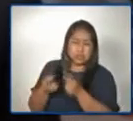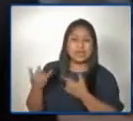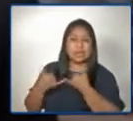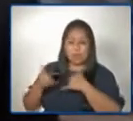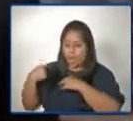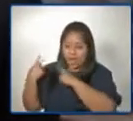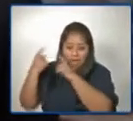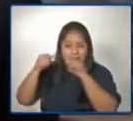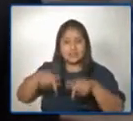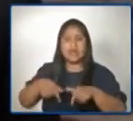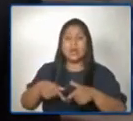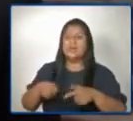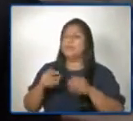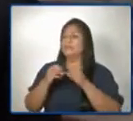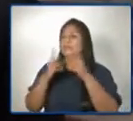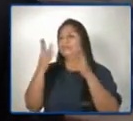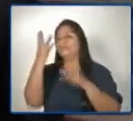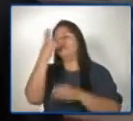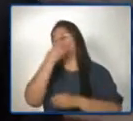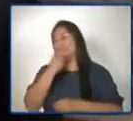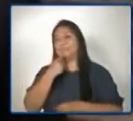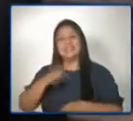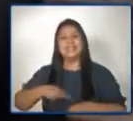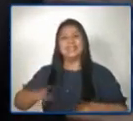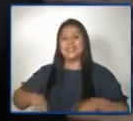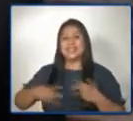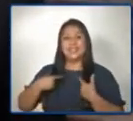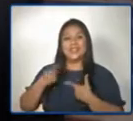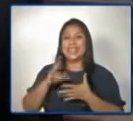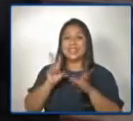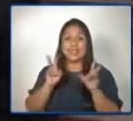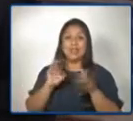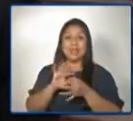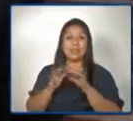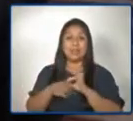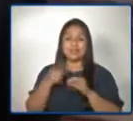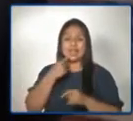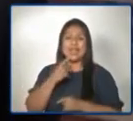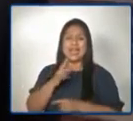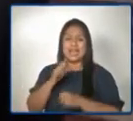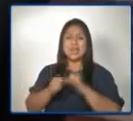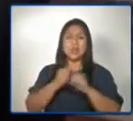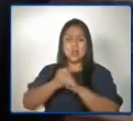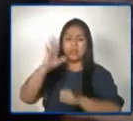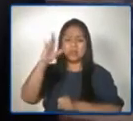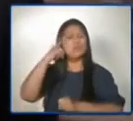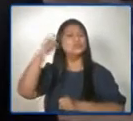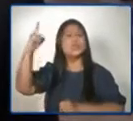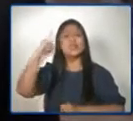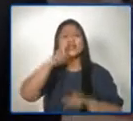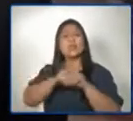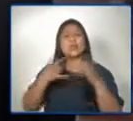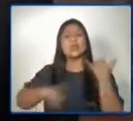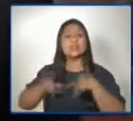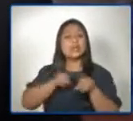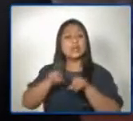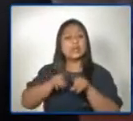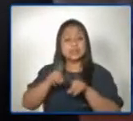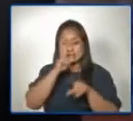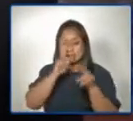hoy. Es algo muy bonito que me tocó vivir en la parte deportiva, de haber cumplido un sueño, llegar a instancias finales en unos Juegos Olímpicos. En la parte